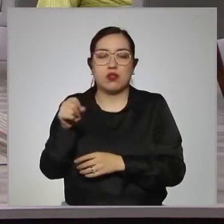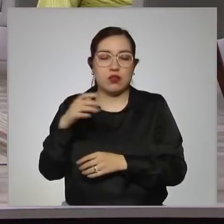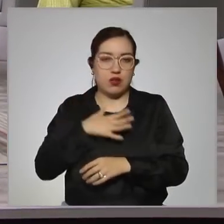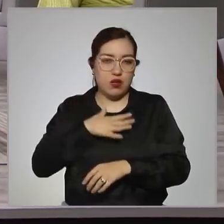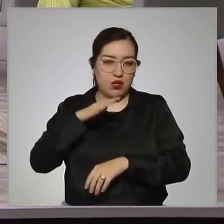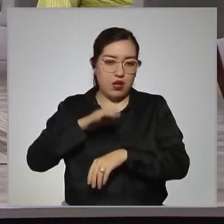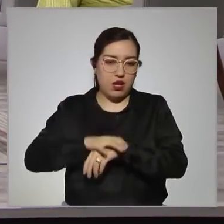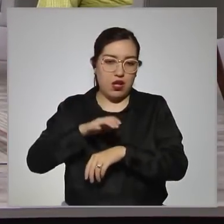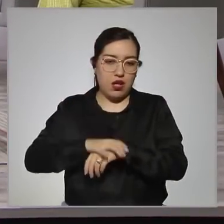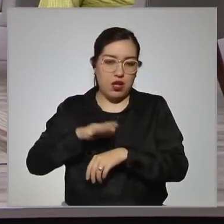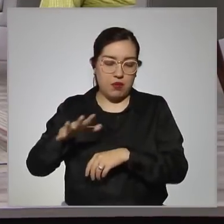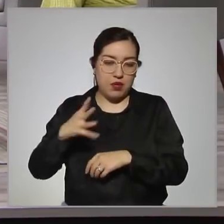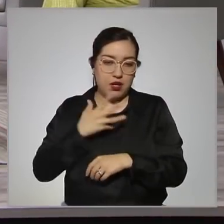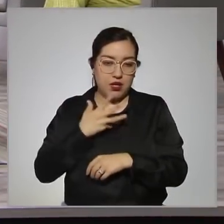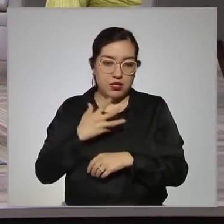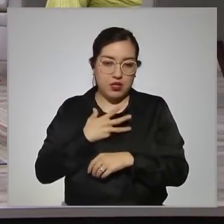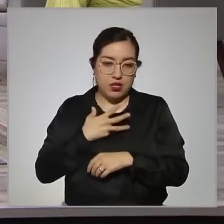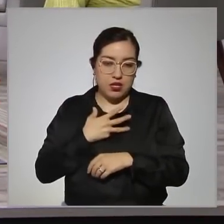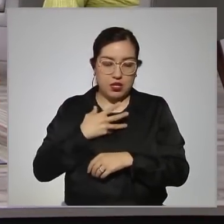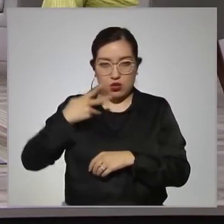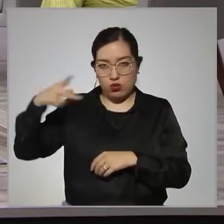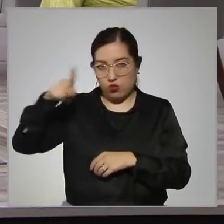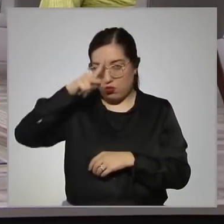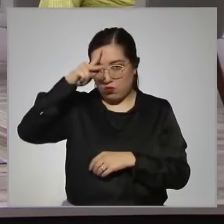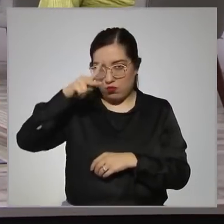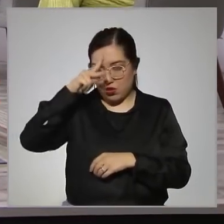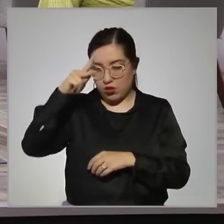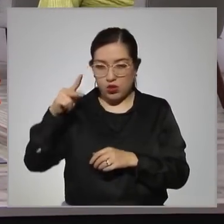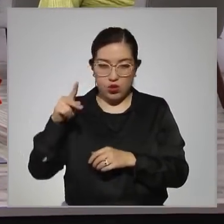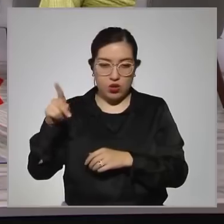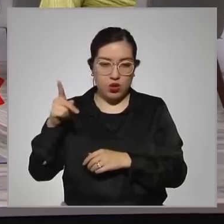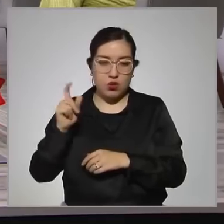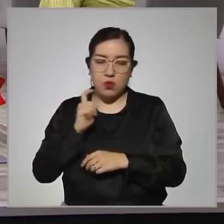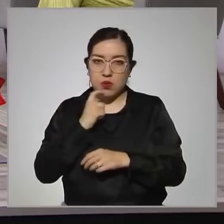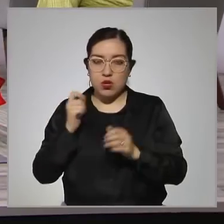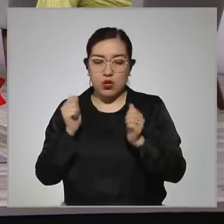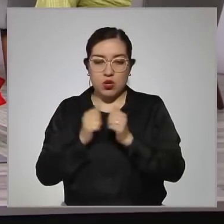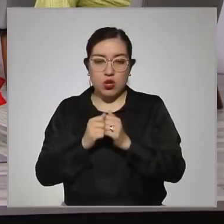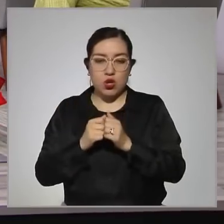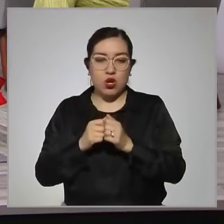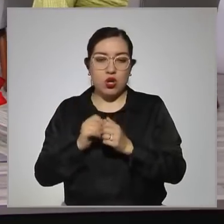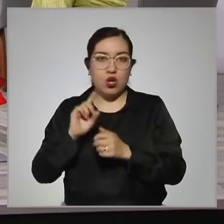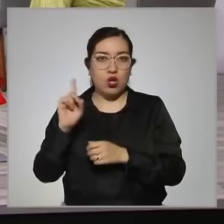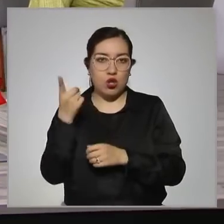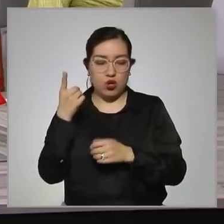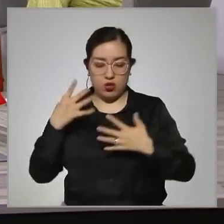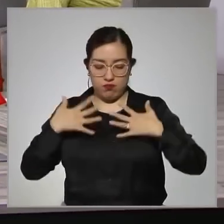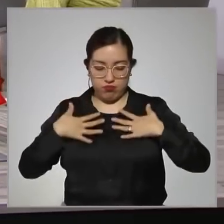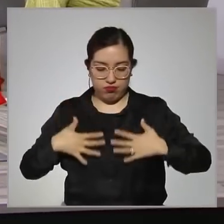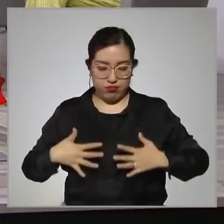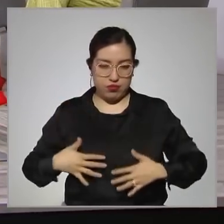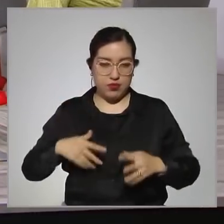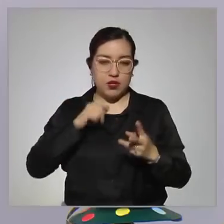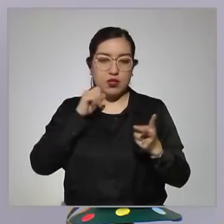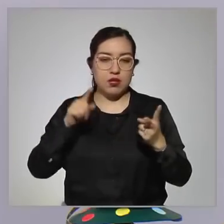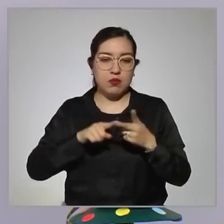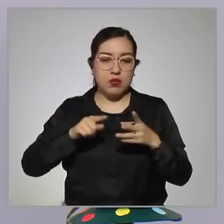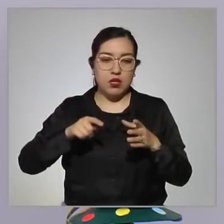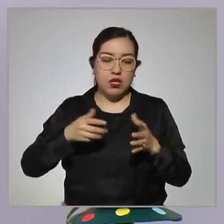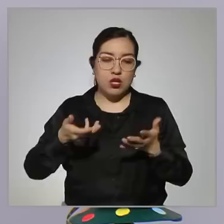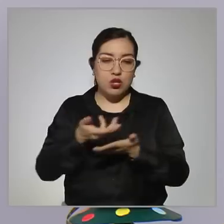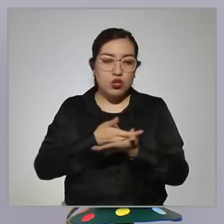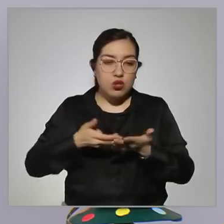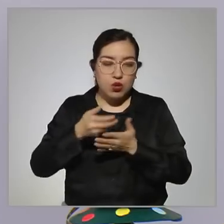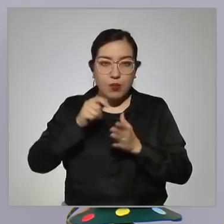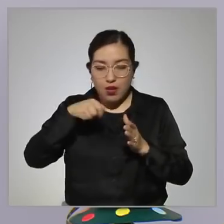el equeco, que es este muñeco peruano de la prosperidad lleno de dólares o no sé qué, y lo tiene ahí. Tiene lentejas, se sirve sopa de lentejas y